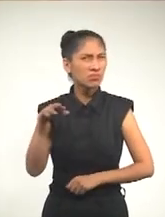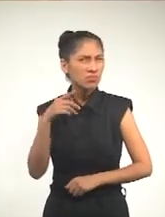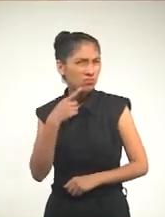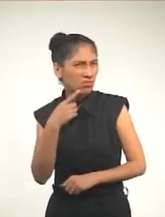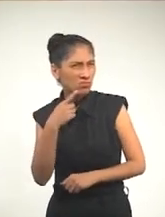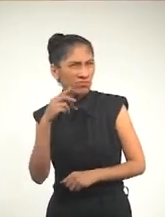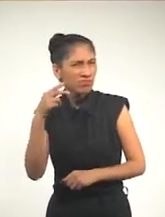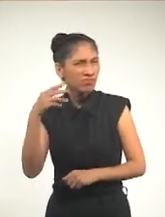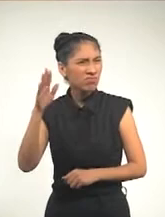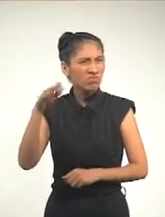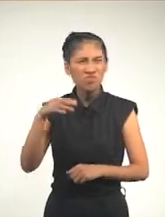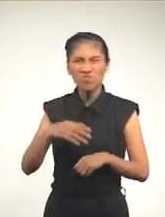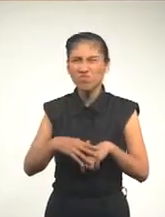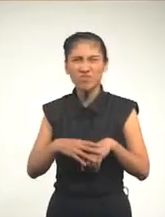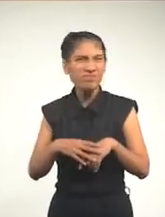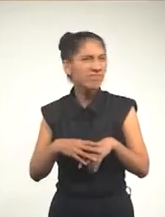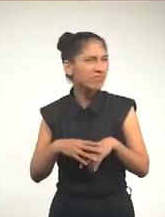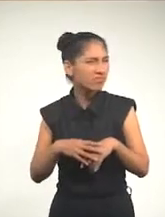Héctor,